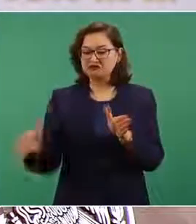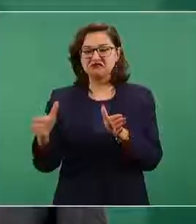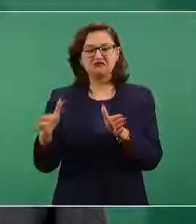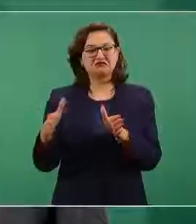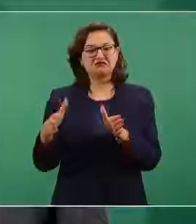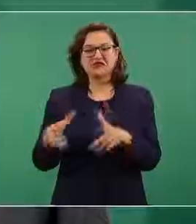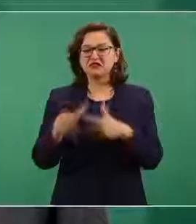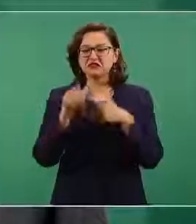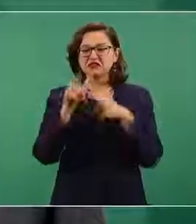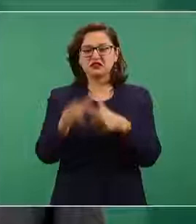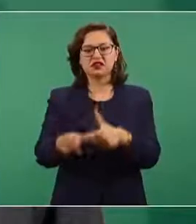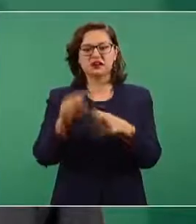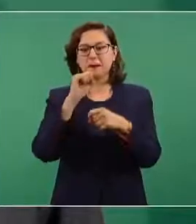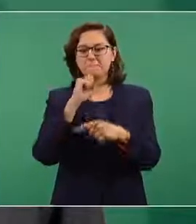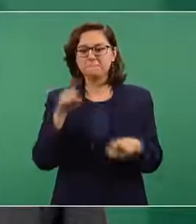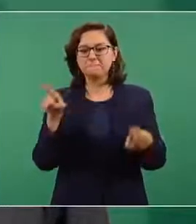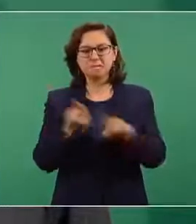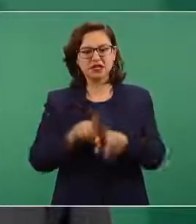opresión,